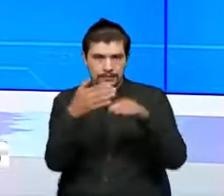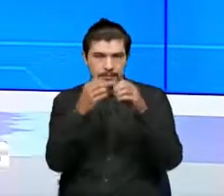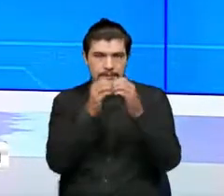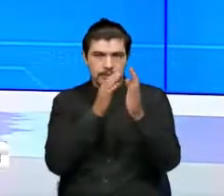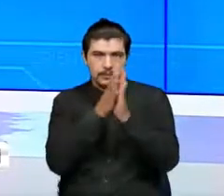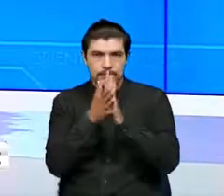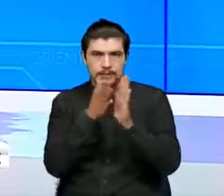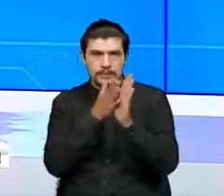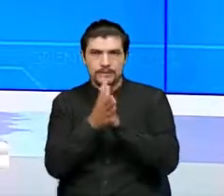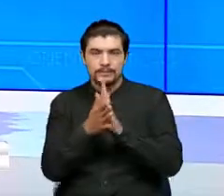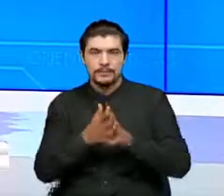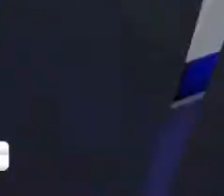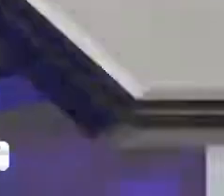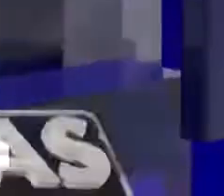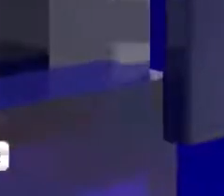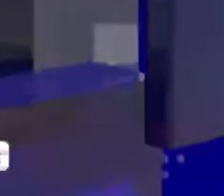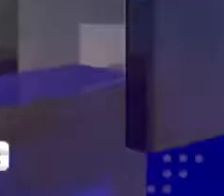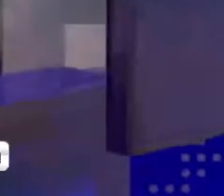Niño. Buenas tardes.